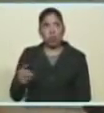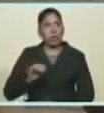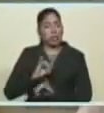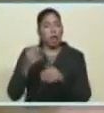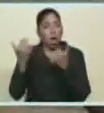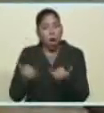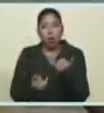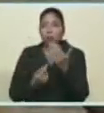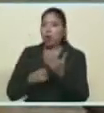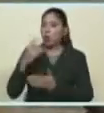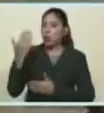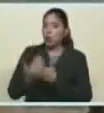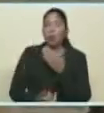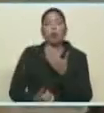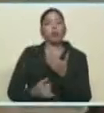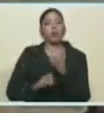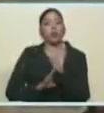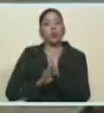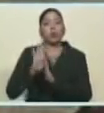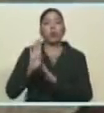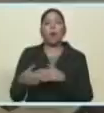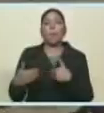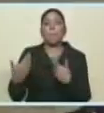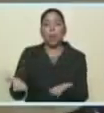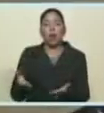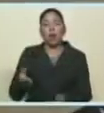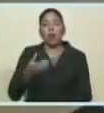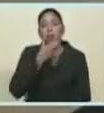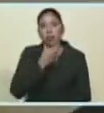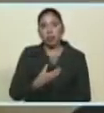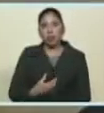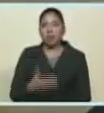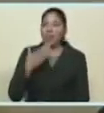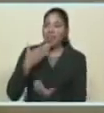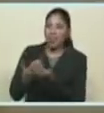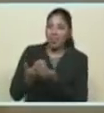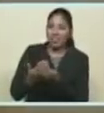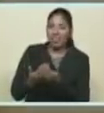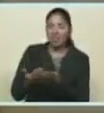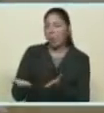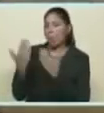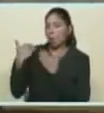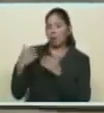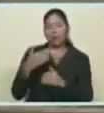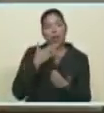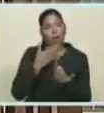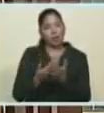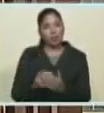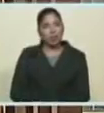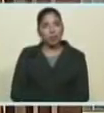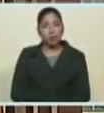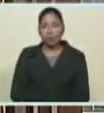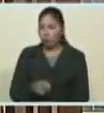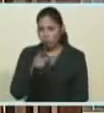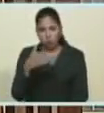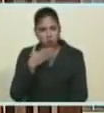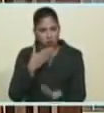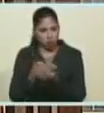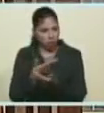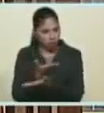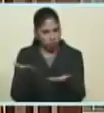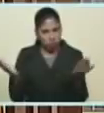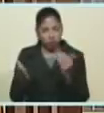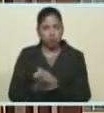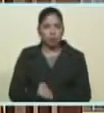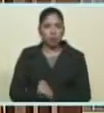en pleno desarrollo, entre el mes de diciembre estaremos entregando. Muchísimas gracias, de verdad, presidente, gracias por su apoyo. Gracias a ustedes